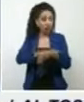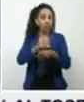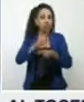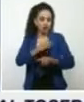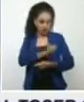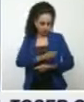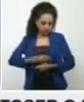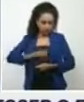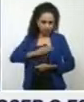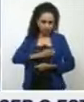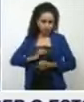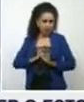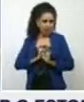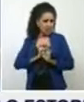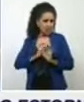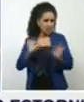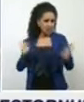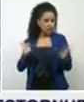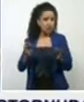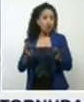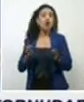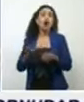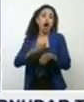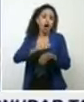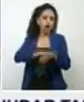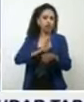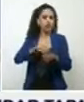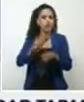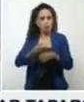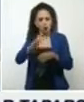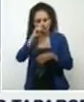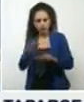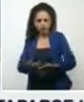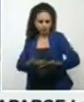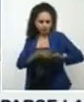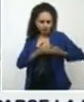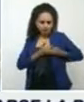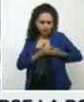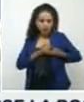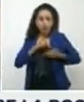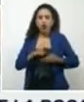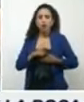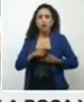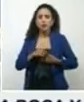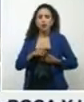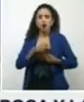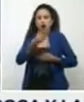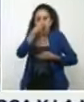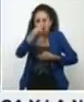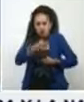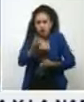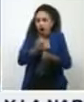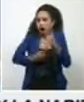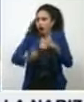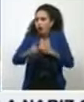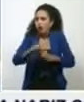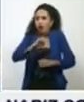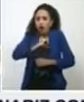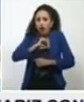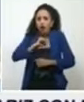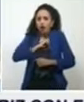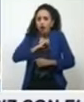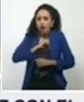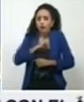momento de la que le va a dar el pecho, si va a estornudar o toser, pues inmediatamente apartarlo y